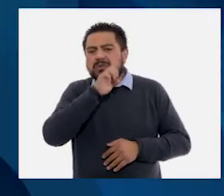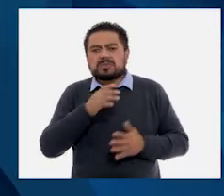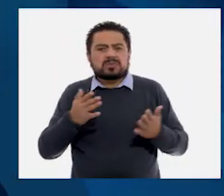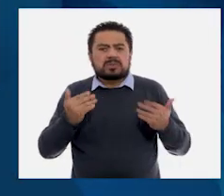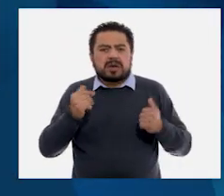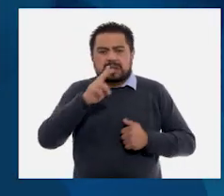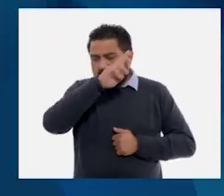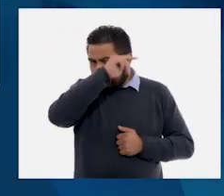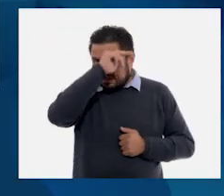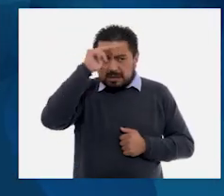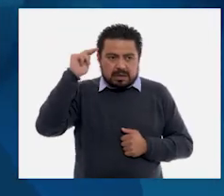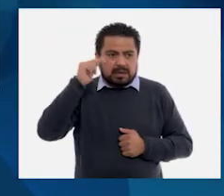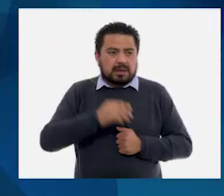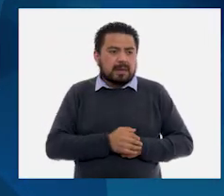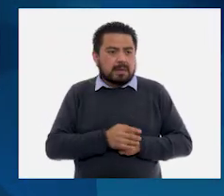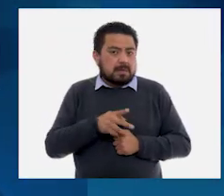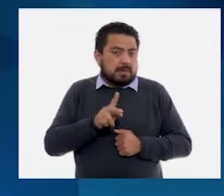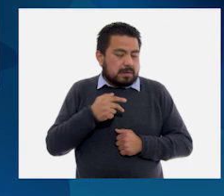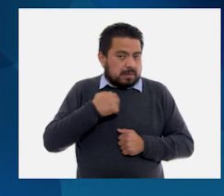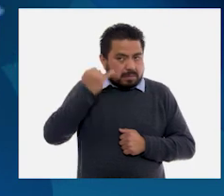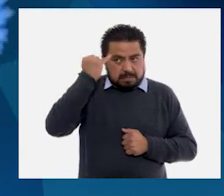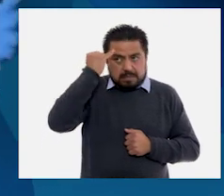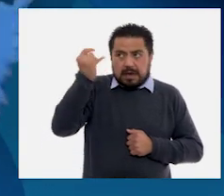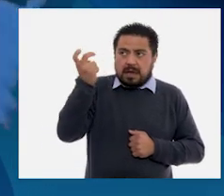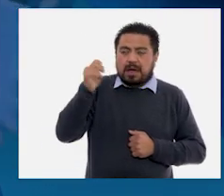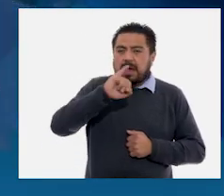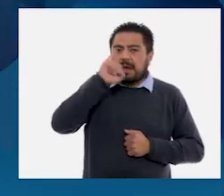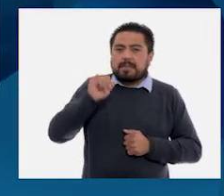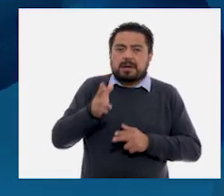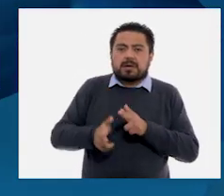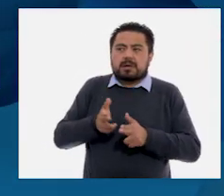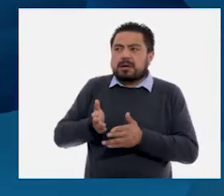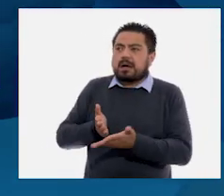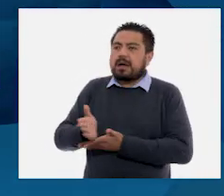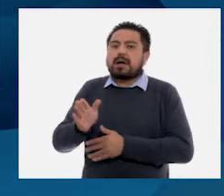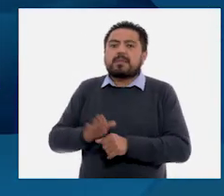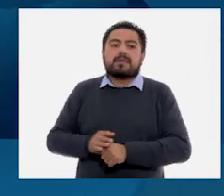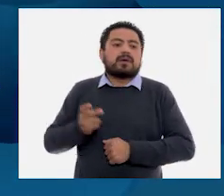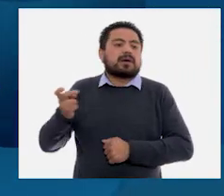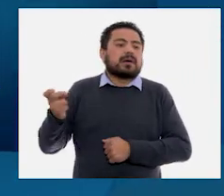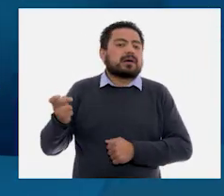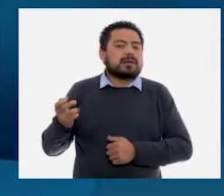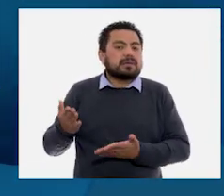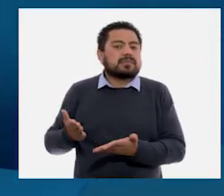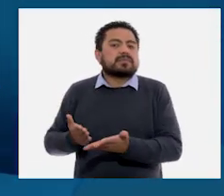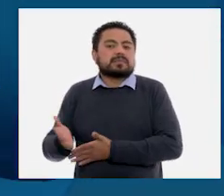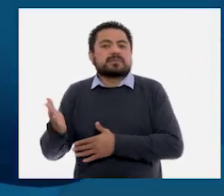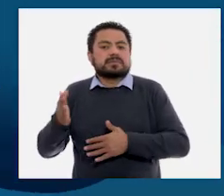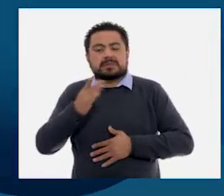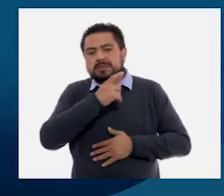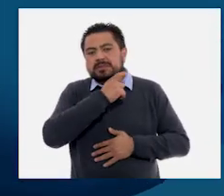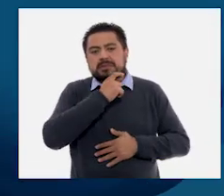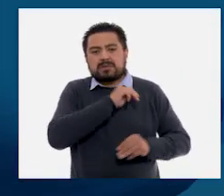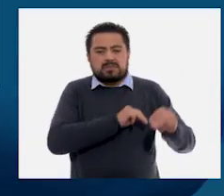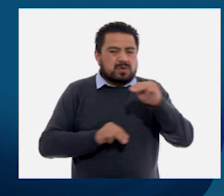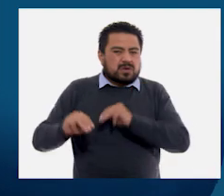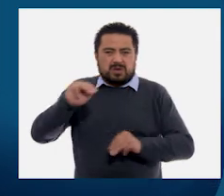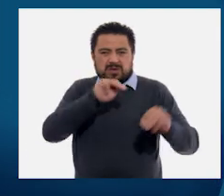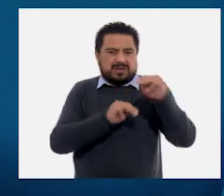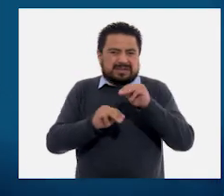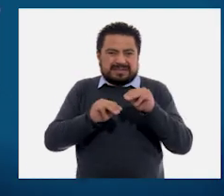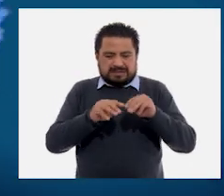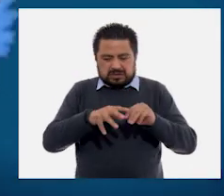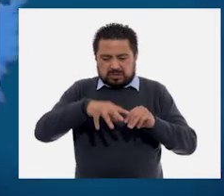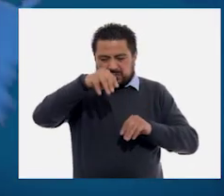y Nayarit. Bueno, pero me imagino que allá nunca se llevó el ferrocarril porque por ahí pasa la Sierra Madre Occidental y